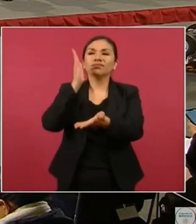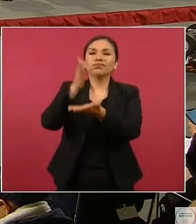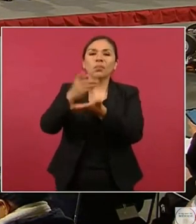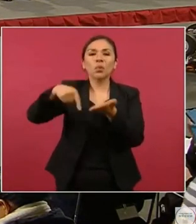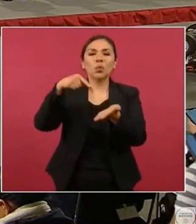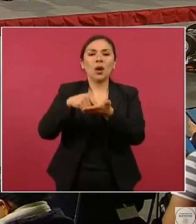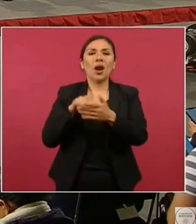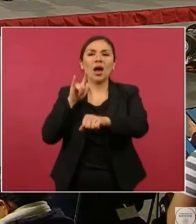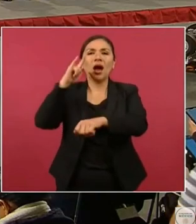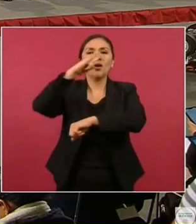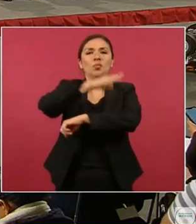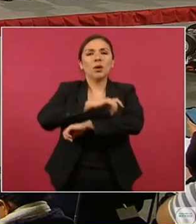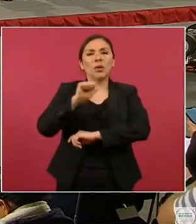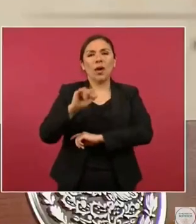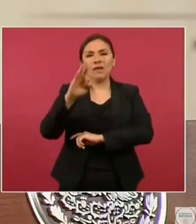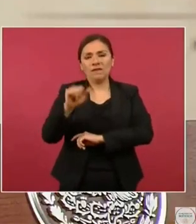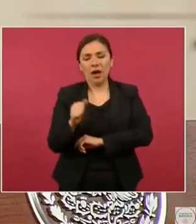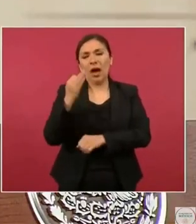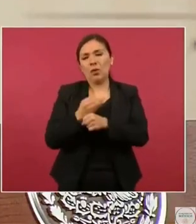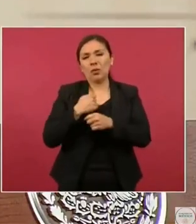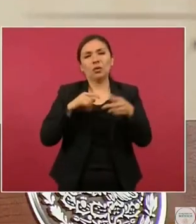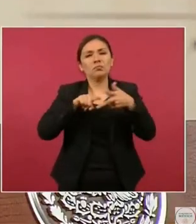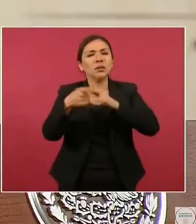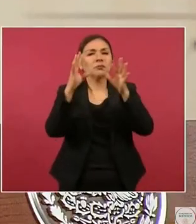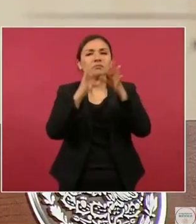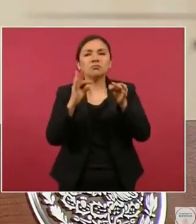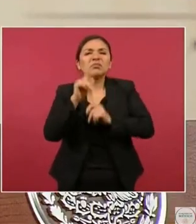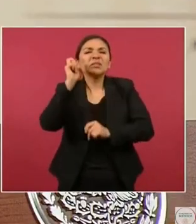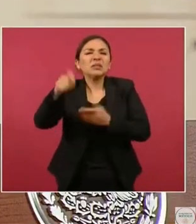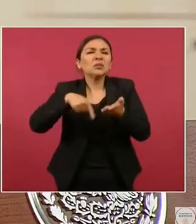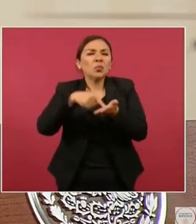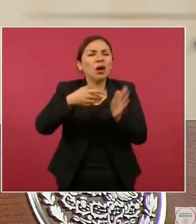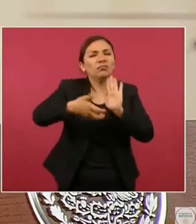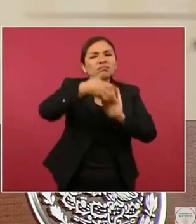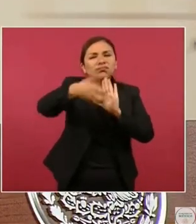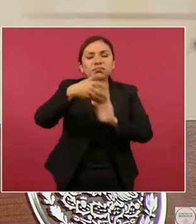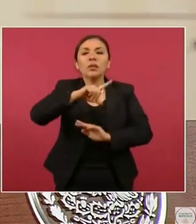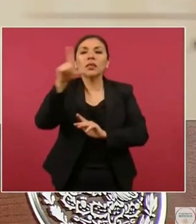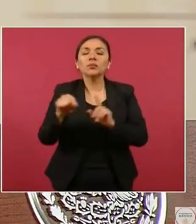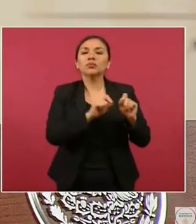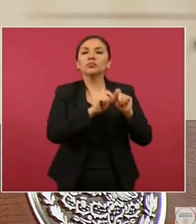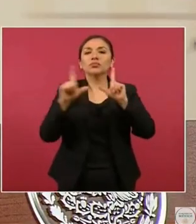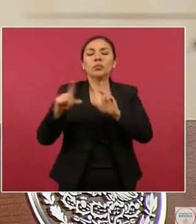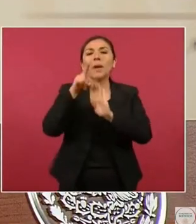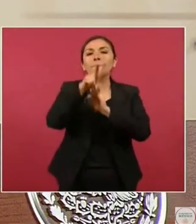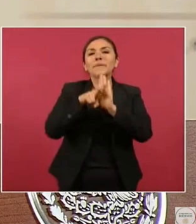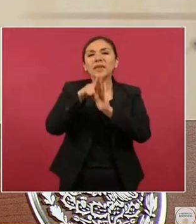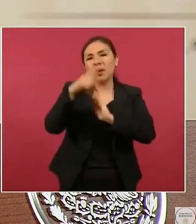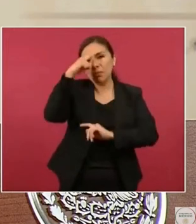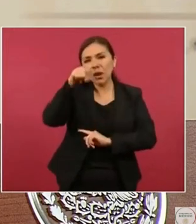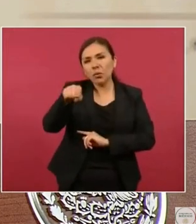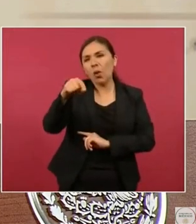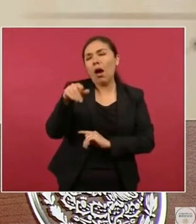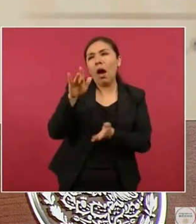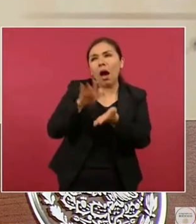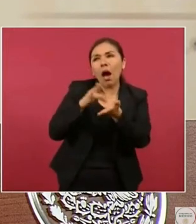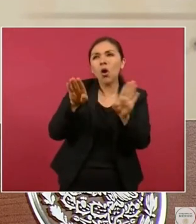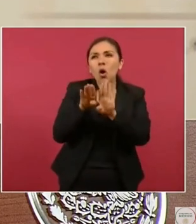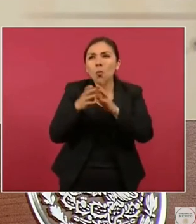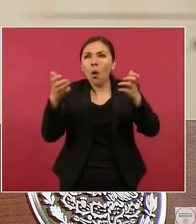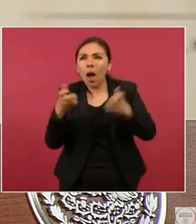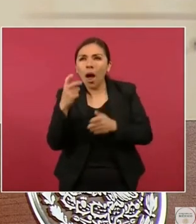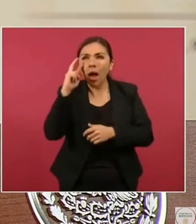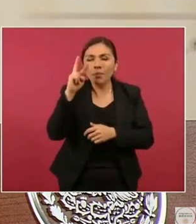Felipe Ángeles. Empezaría yo con una descripción de las obras. Después vendría un video didáctico de cómo llegar con estas nuevas